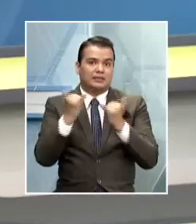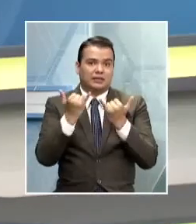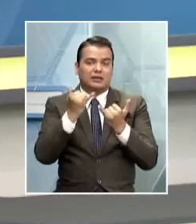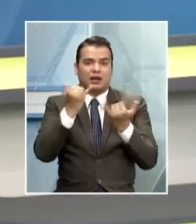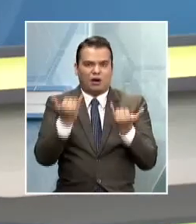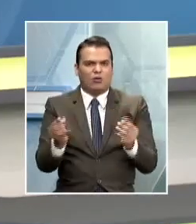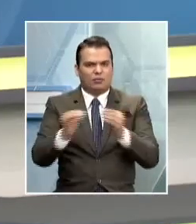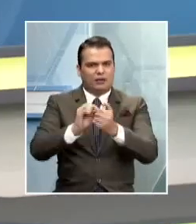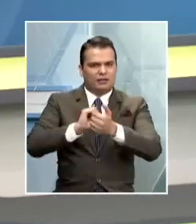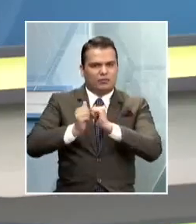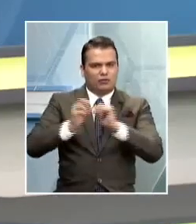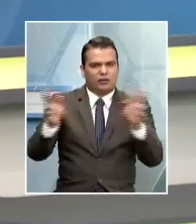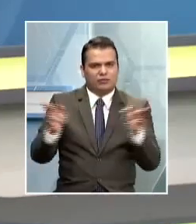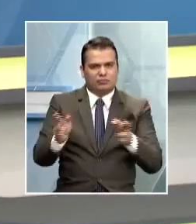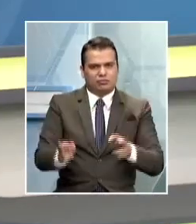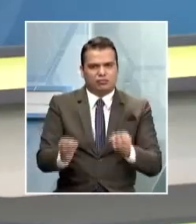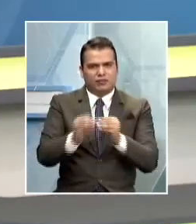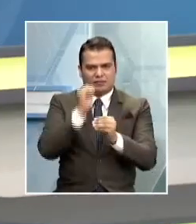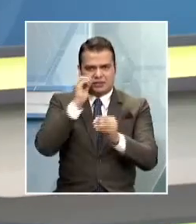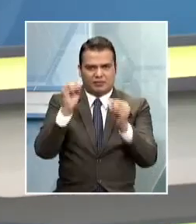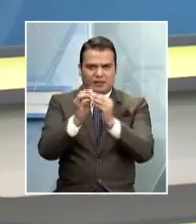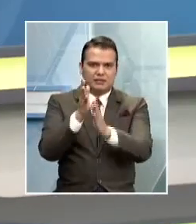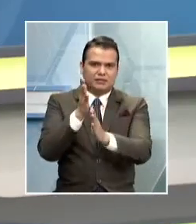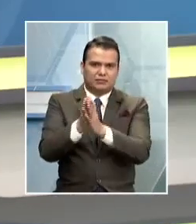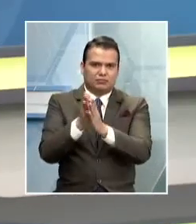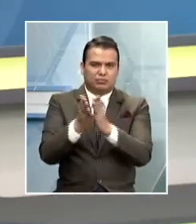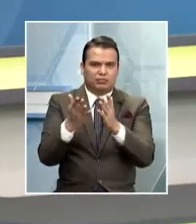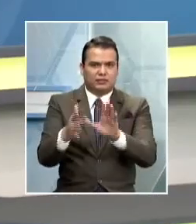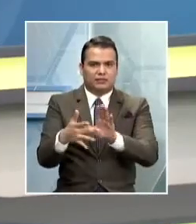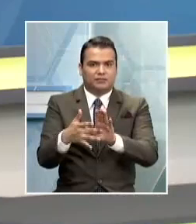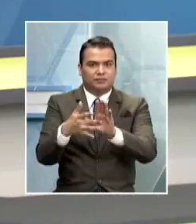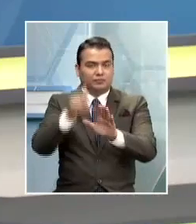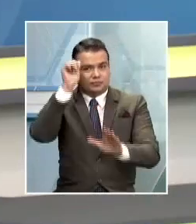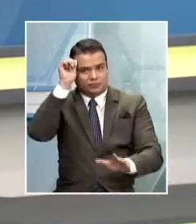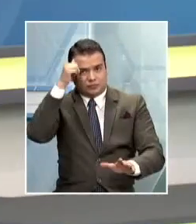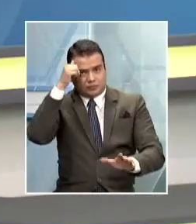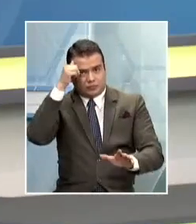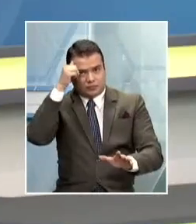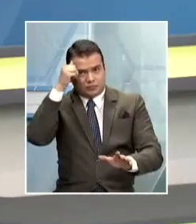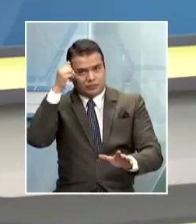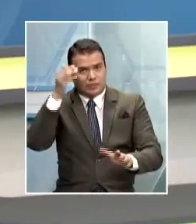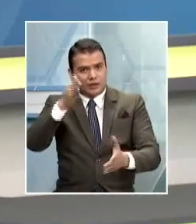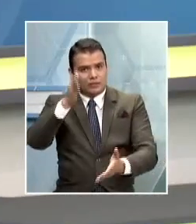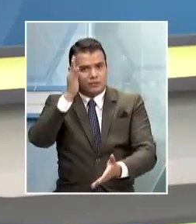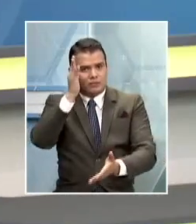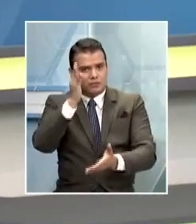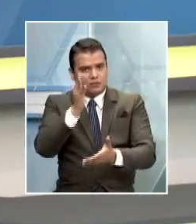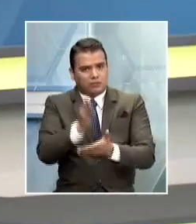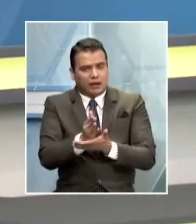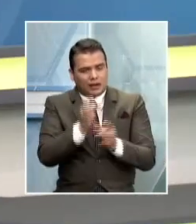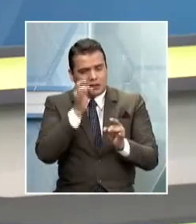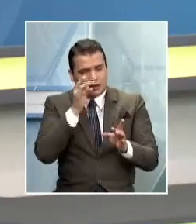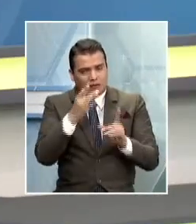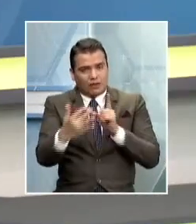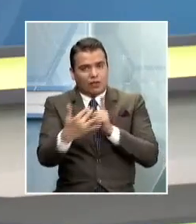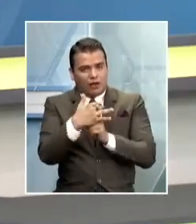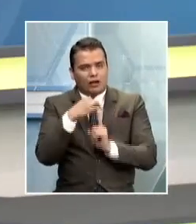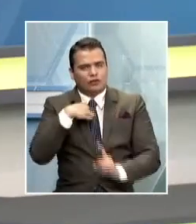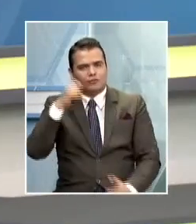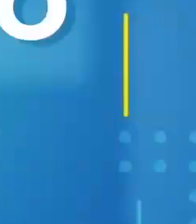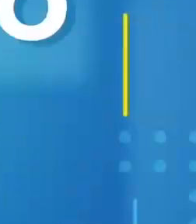Dios mediante, con más deportes aquí en 90 minutos. Pero antes recuerde, solo cuando la tragedia toca su puerta, la